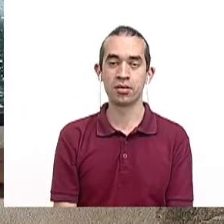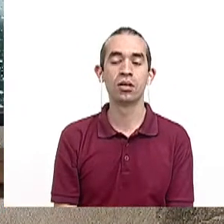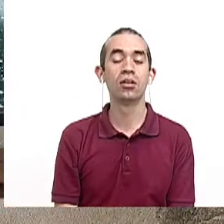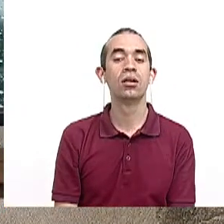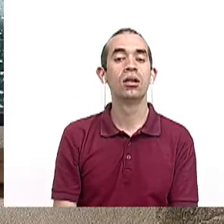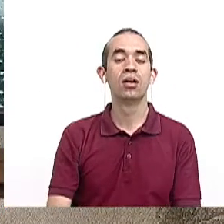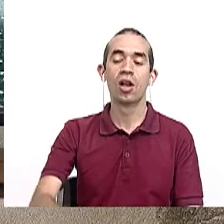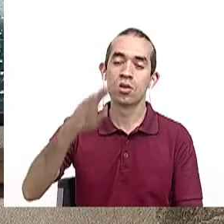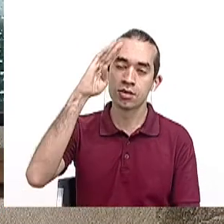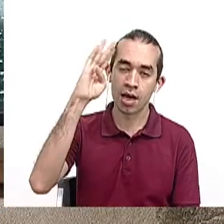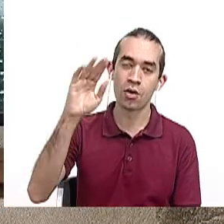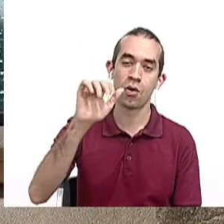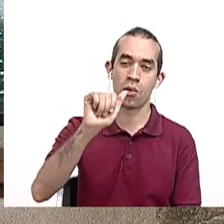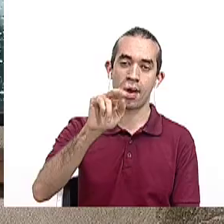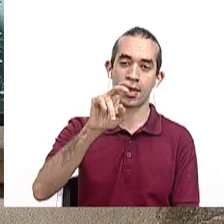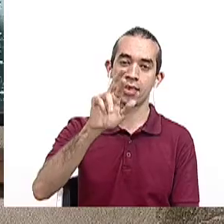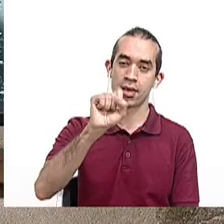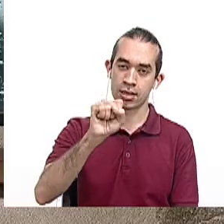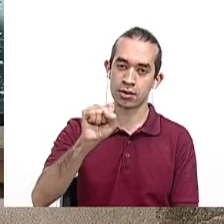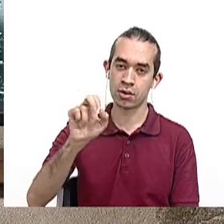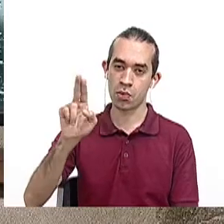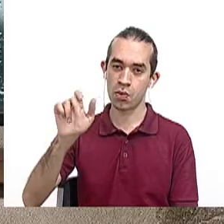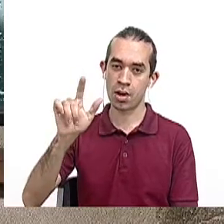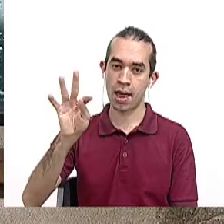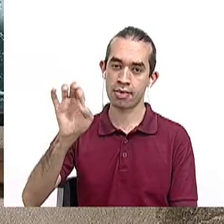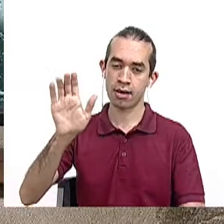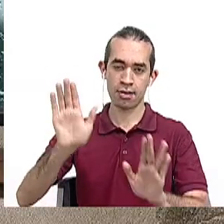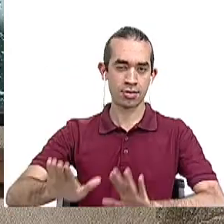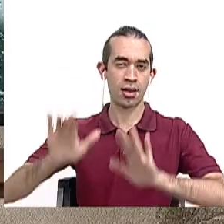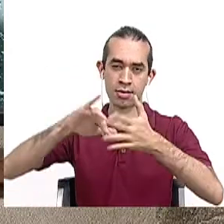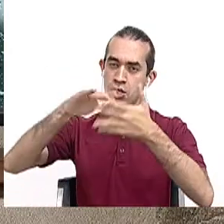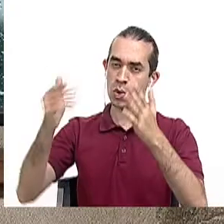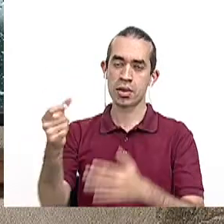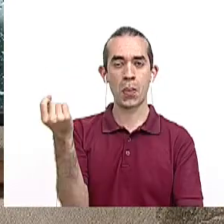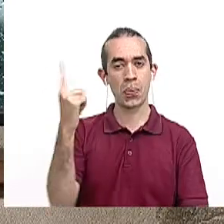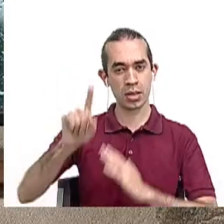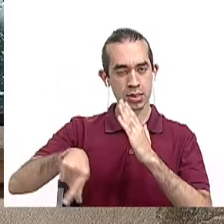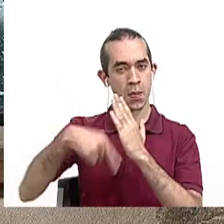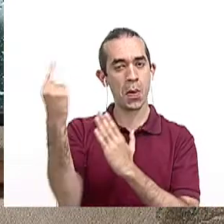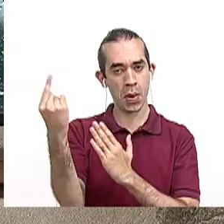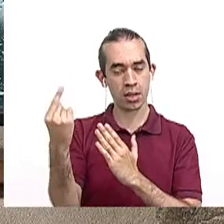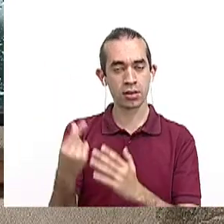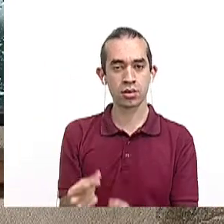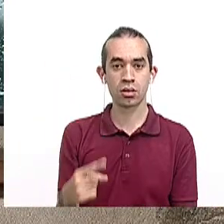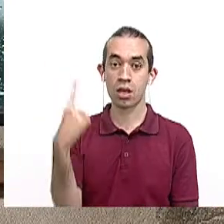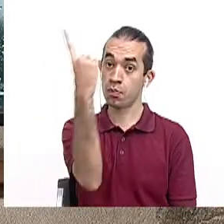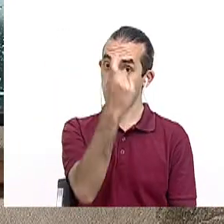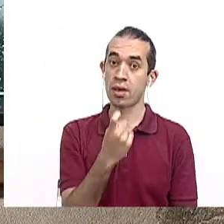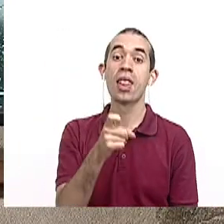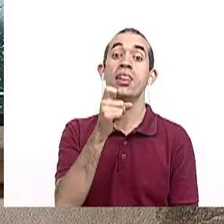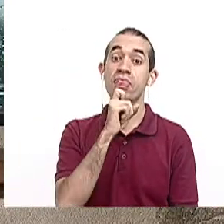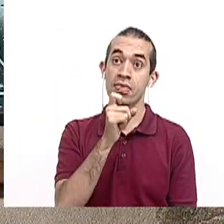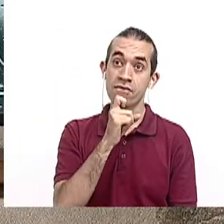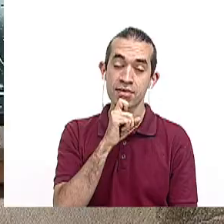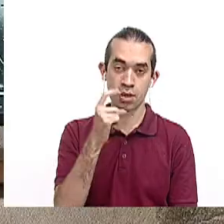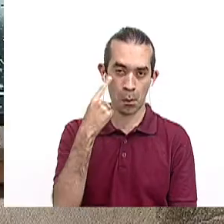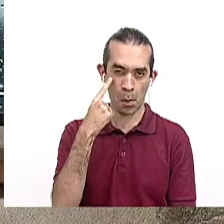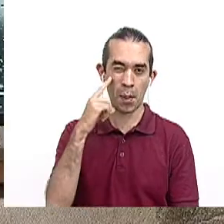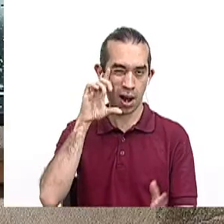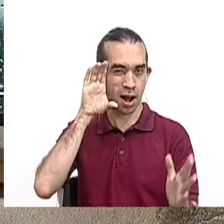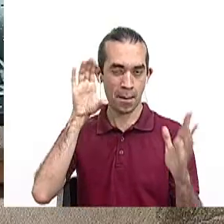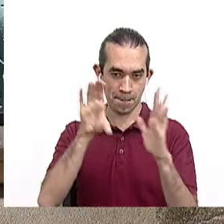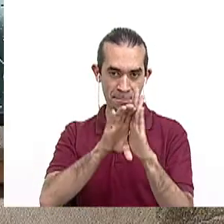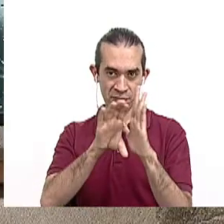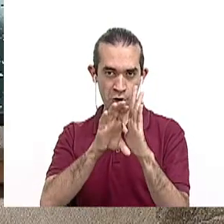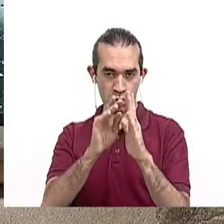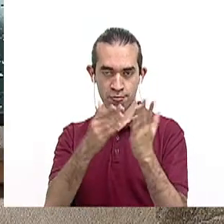Un saludo a Andrés Ulate, excelente estudiante de 11º año. Nos hace una pregunta difícil. Y voy a volver aquí al álbum a propósito de la